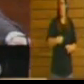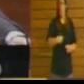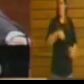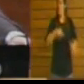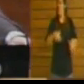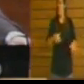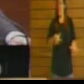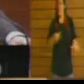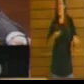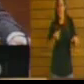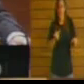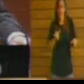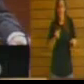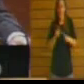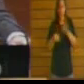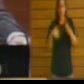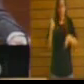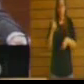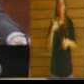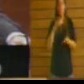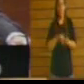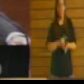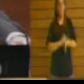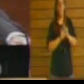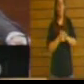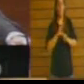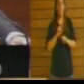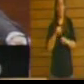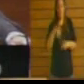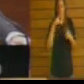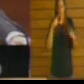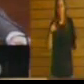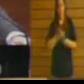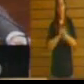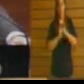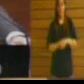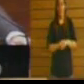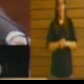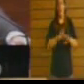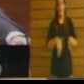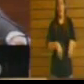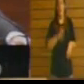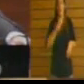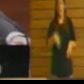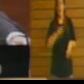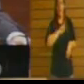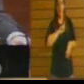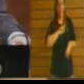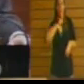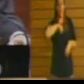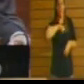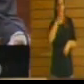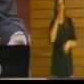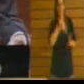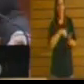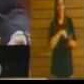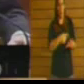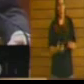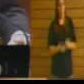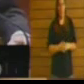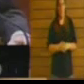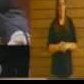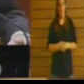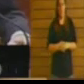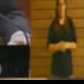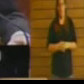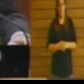un ápice y luego vinieron lo que vinieron y este año se han cambiado. Nos ha dado la razón a las denuncias que nosotros planteábamos.